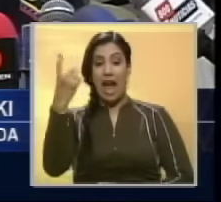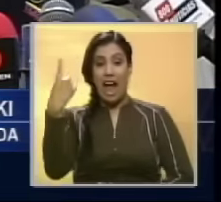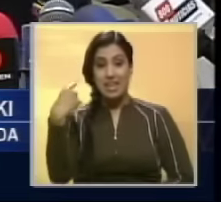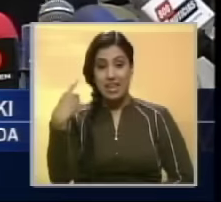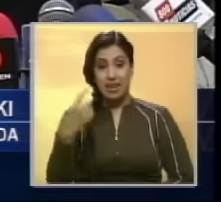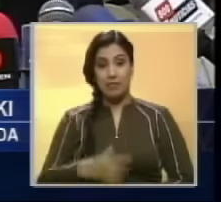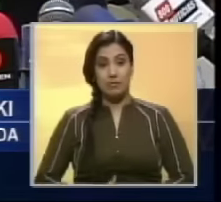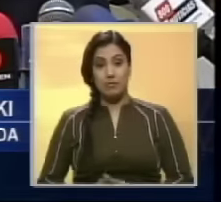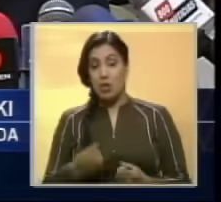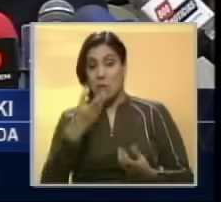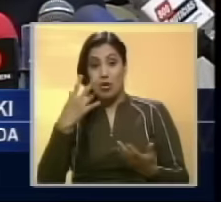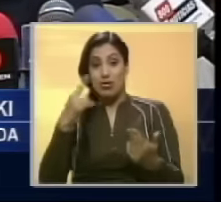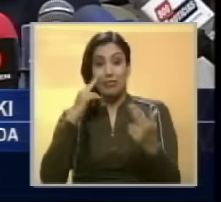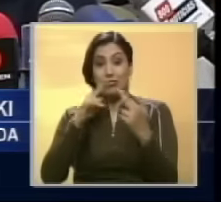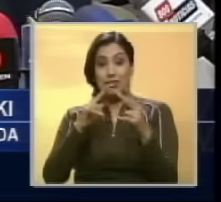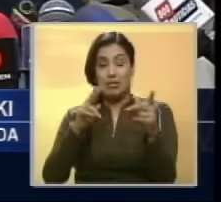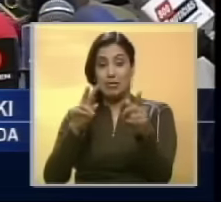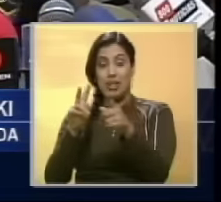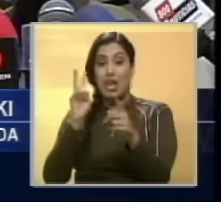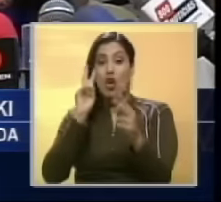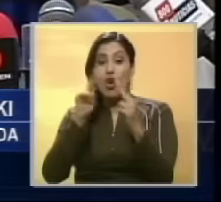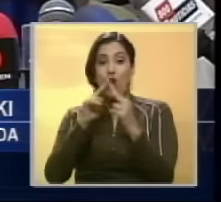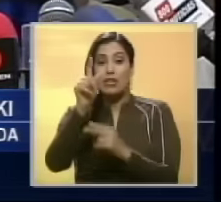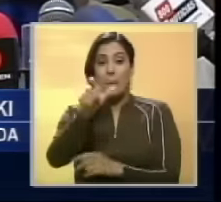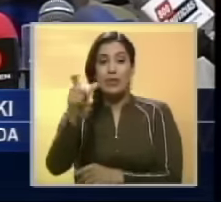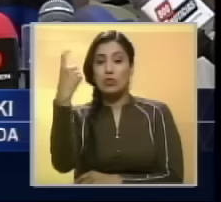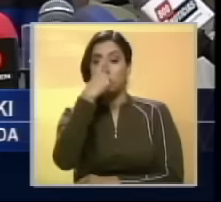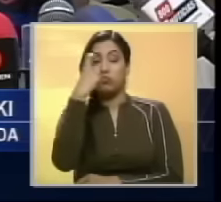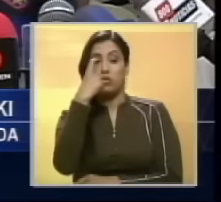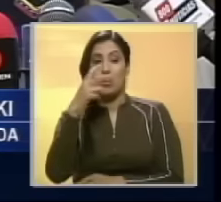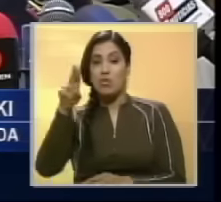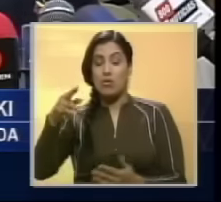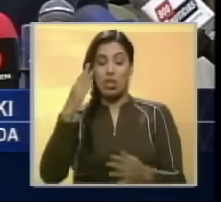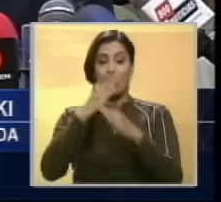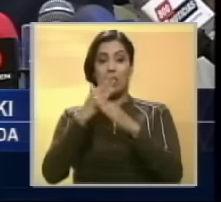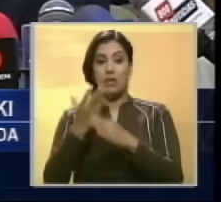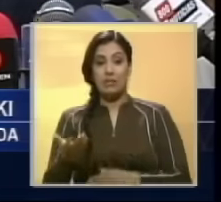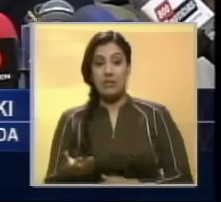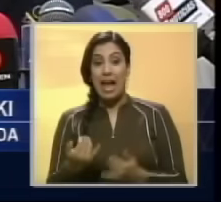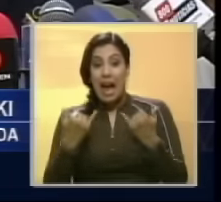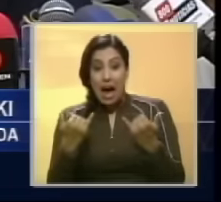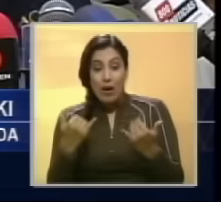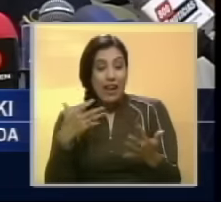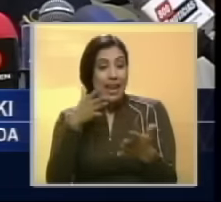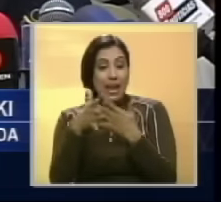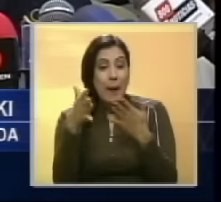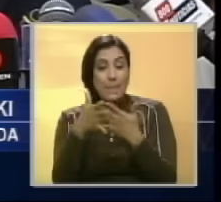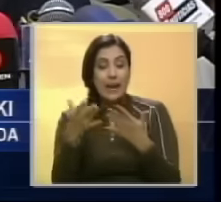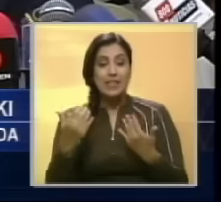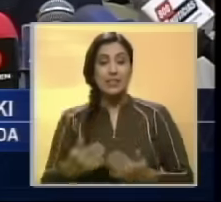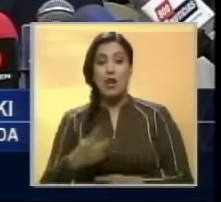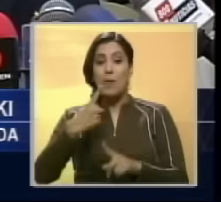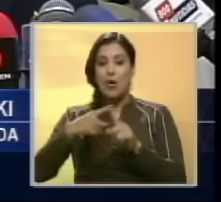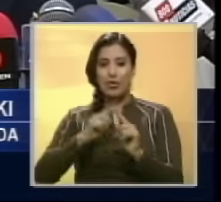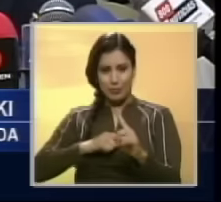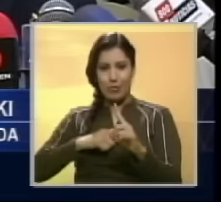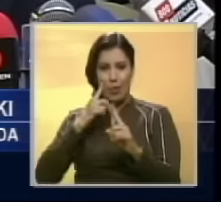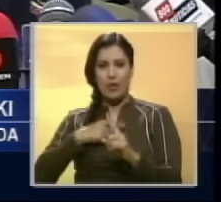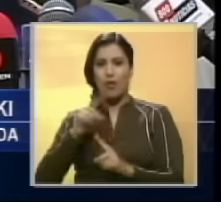bueno no conozco nadie aquí que le echen gas en los ojos y no lo paren ahora qué pasaría si eso fuera al